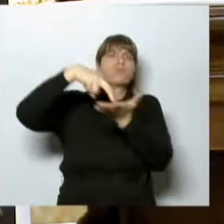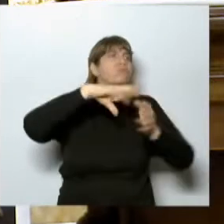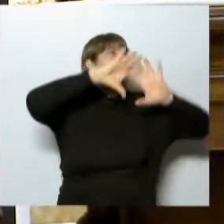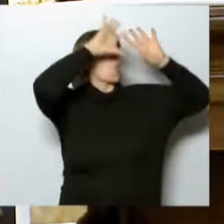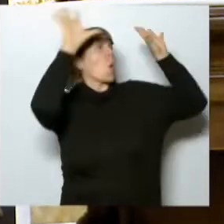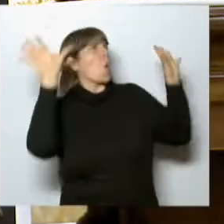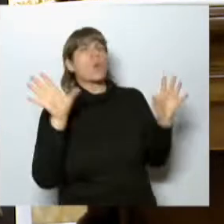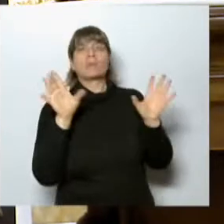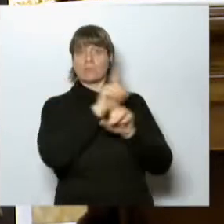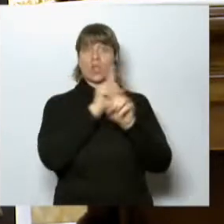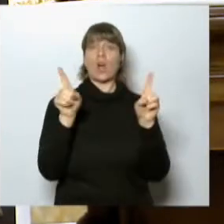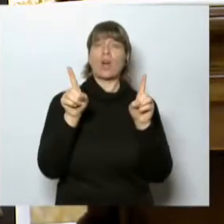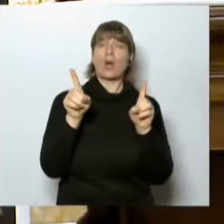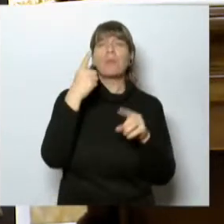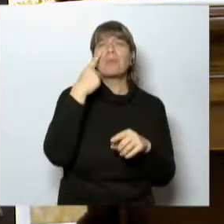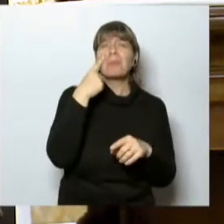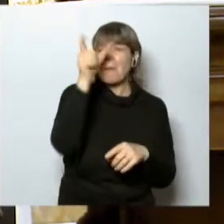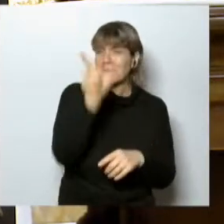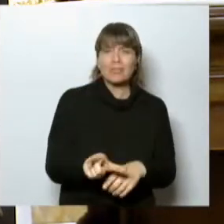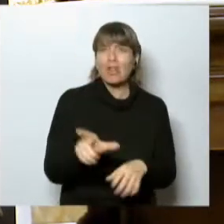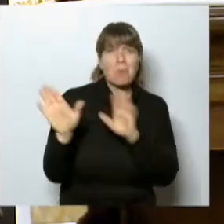esplendor, sino que